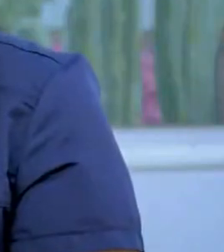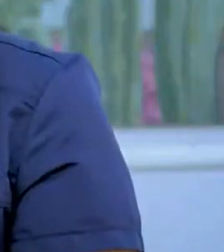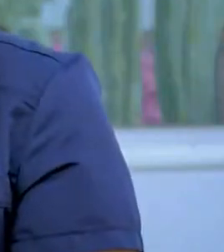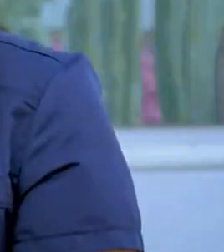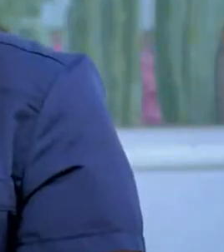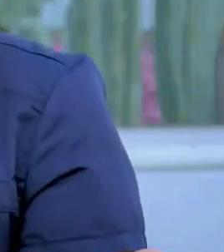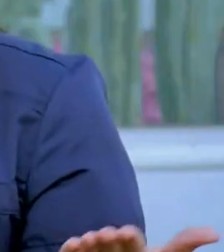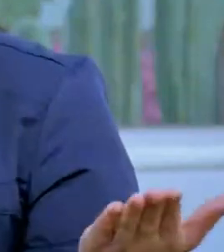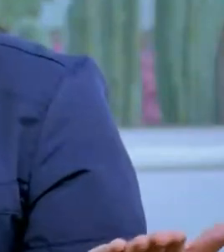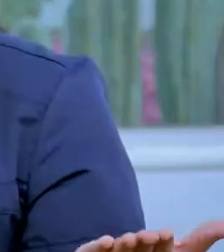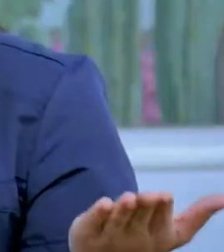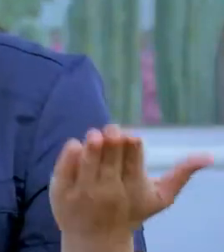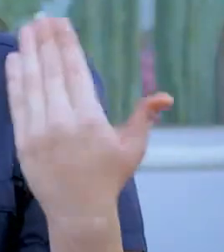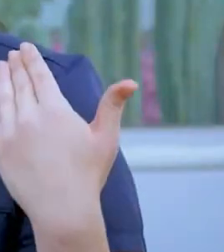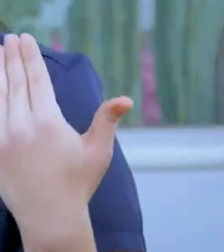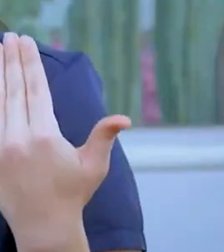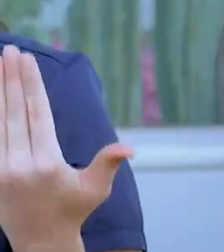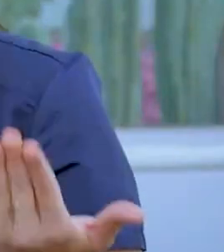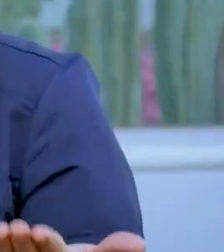normalizar?